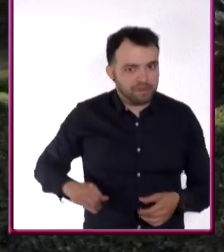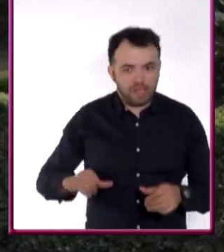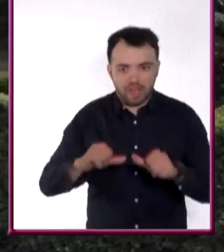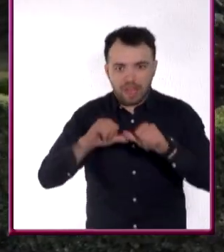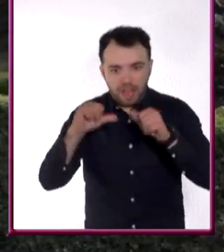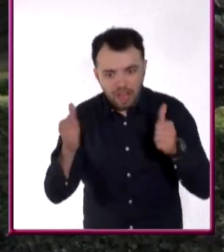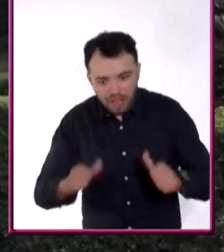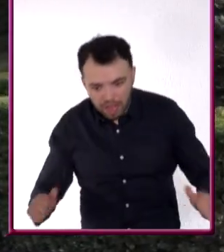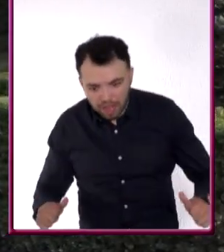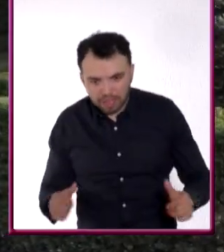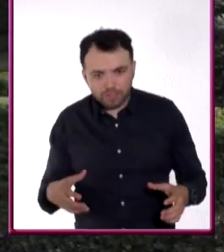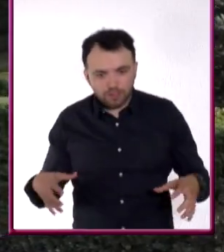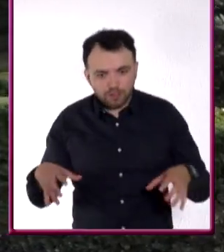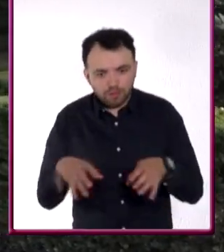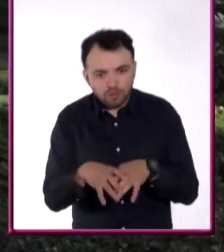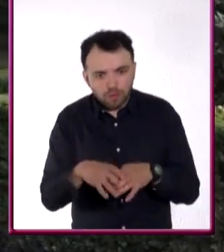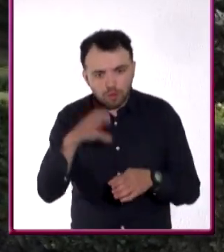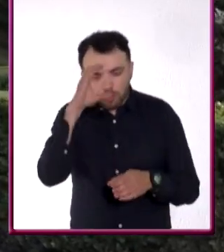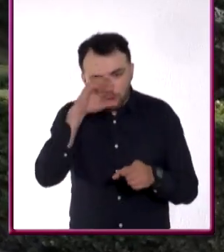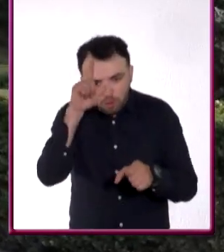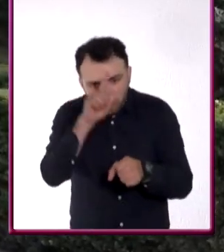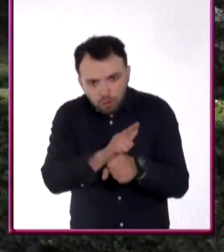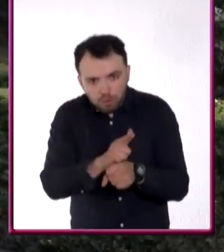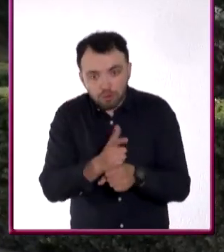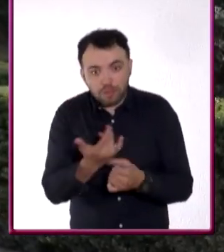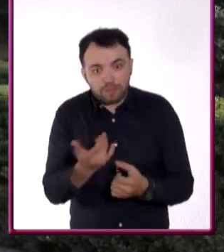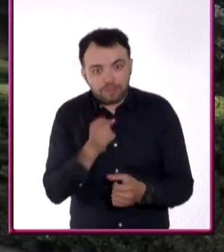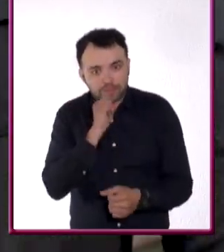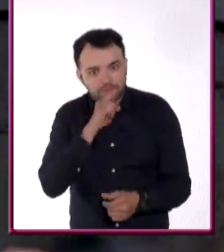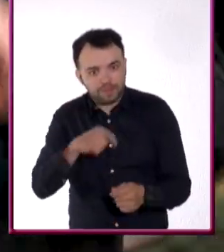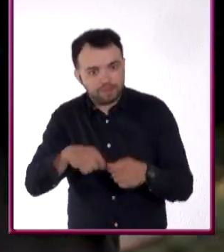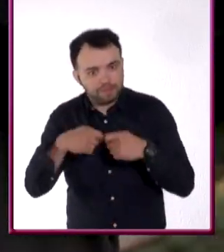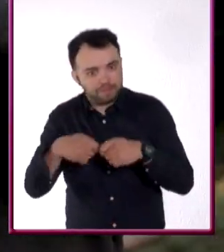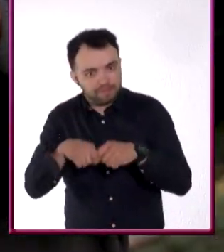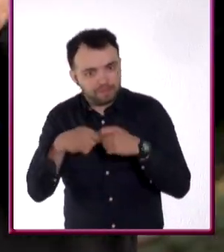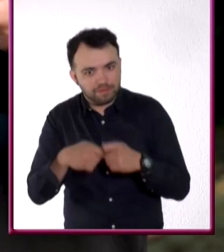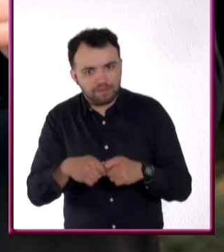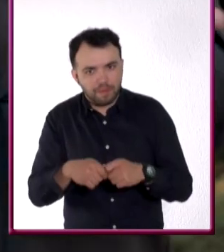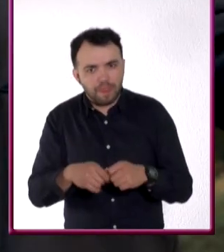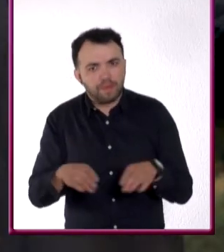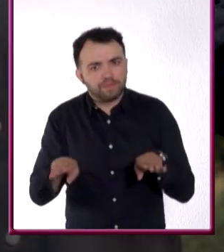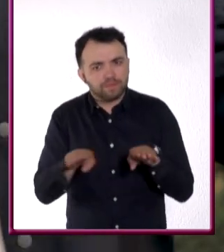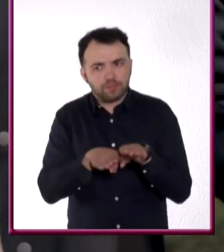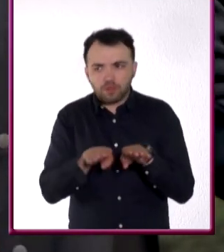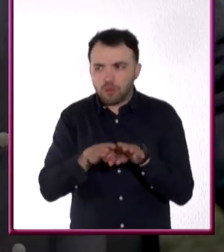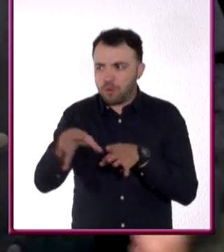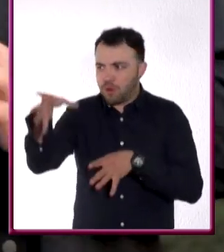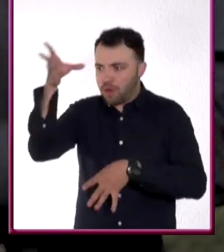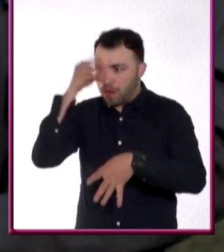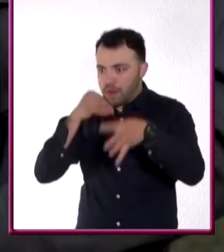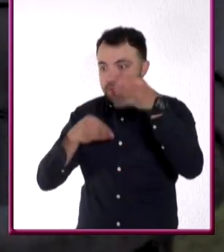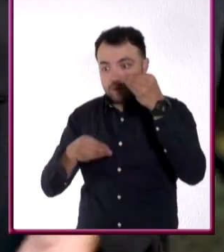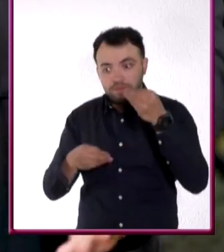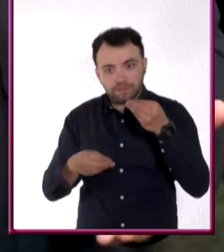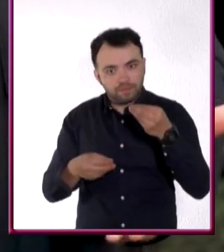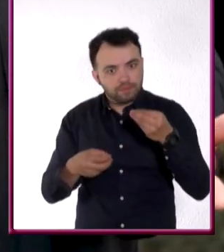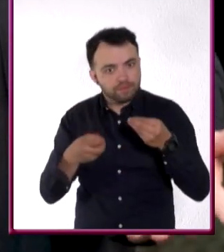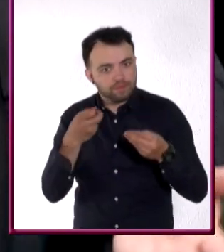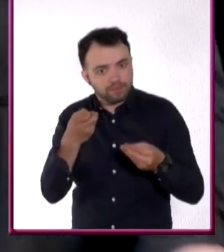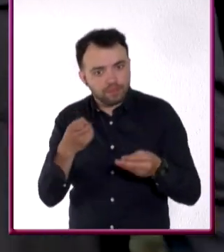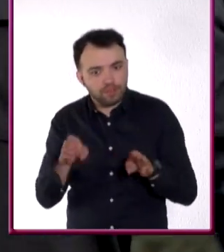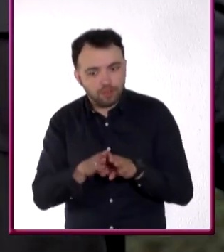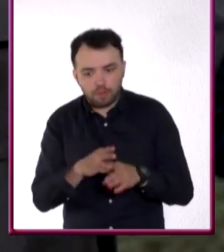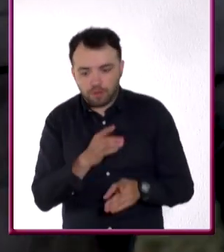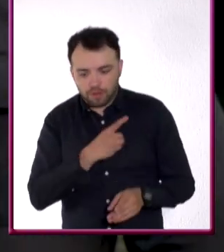y comunidad, cultura digital y hasta tejido y bordado. ¿Cómo lo aprendimos? De eso se trata, vivir de lo que te gusta